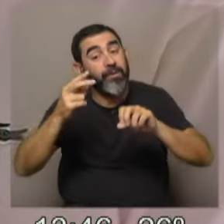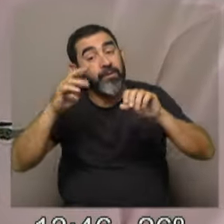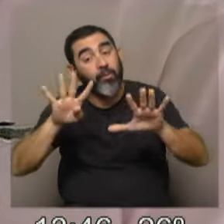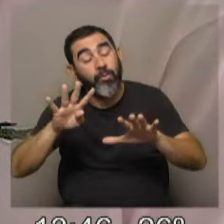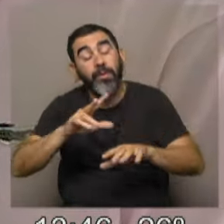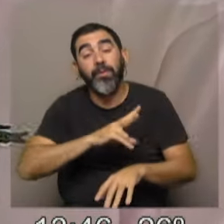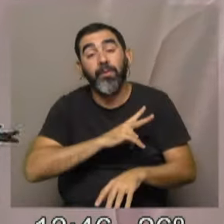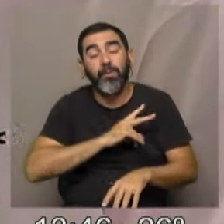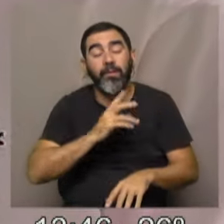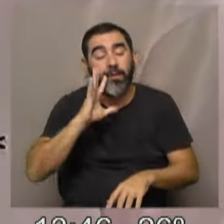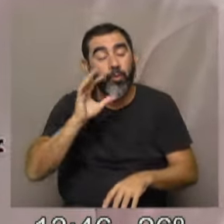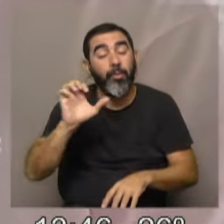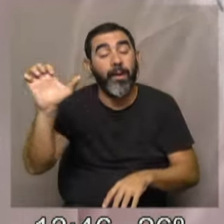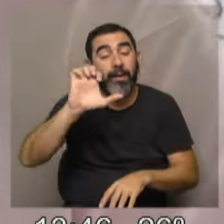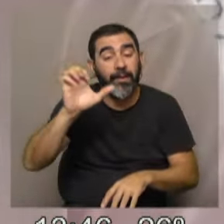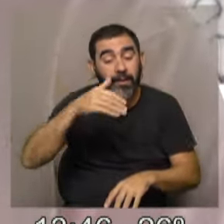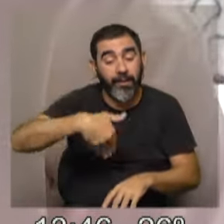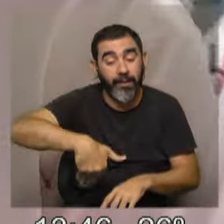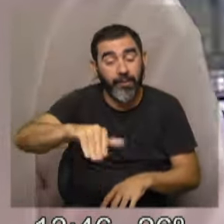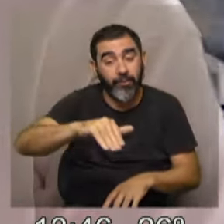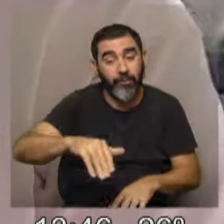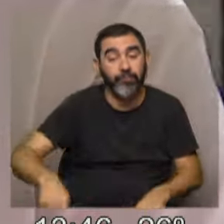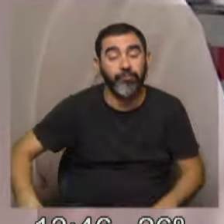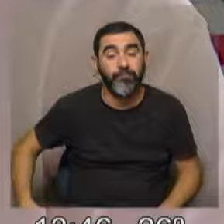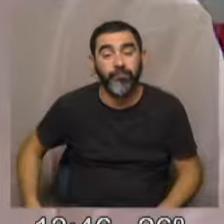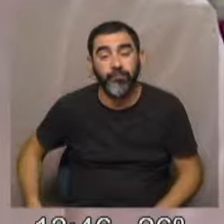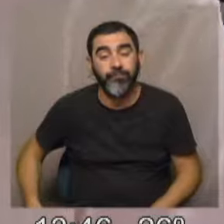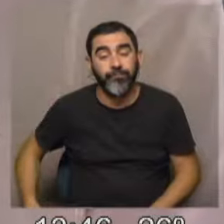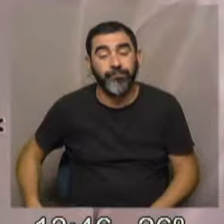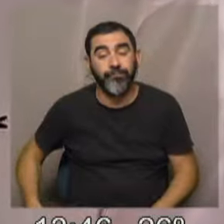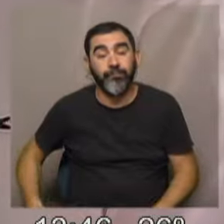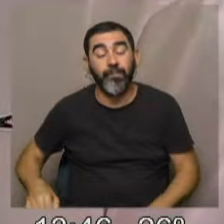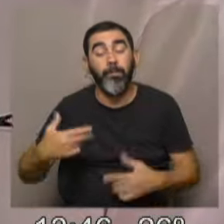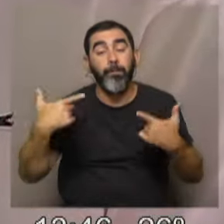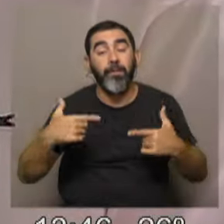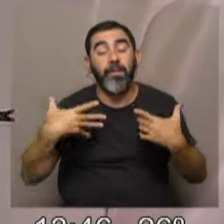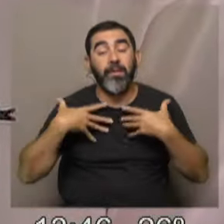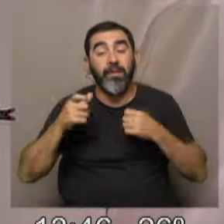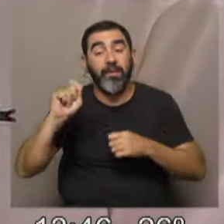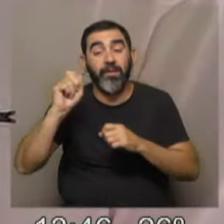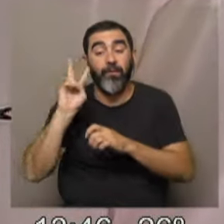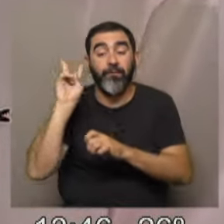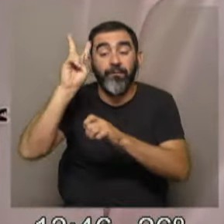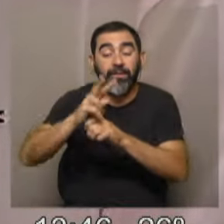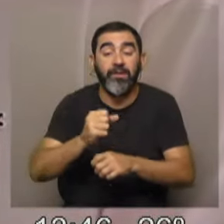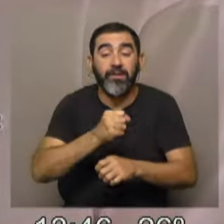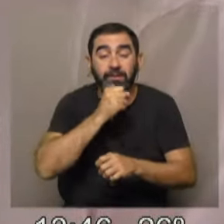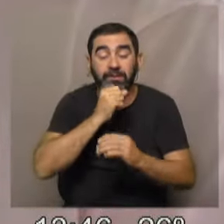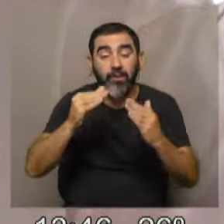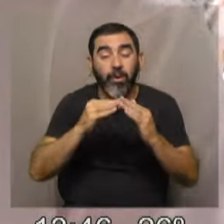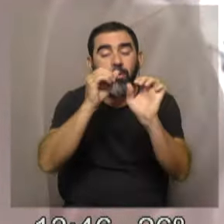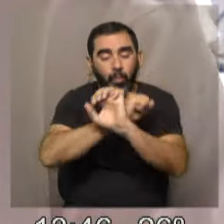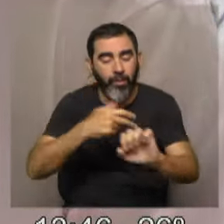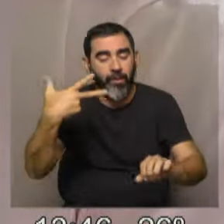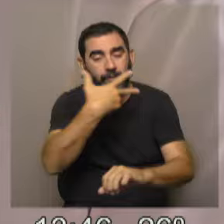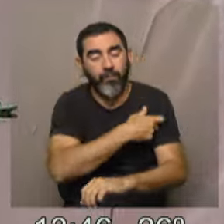de diciembre, perdón, de enero, que va a ser cuando el Ministerio de Salud Pública esté visitando los residenciales, se puedan vacunar.